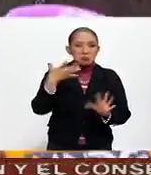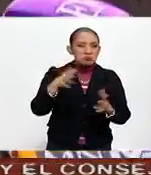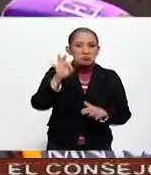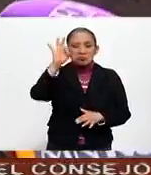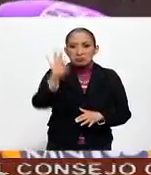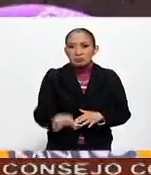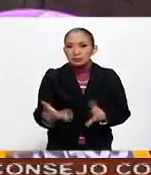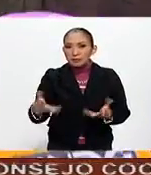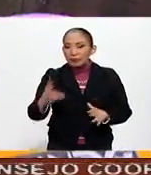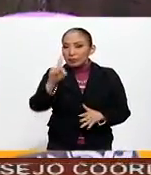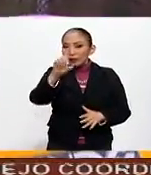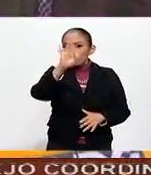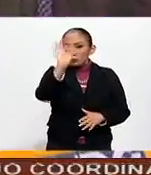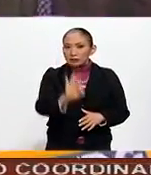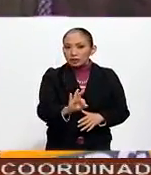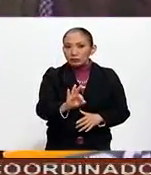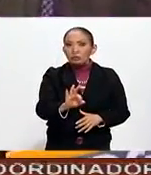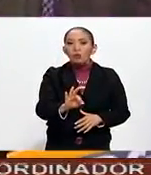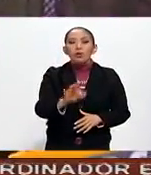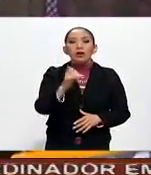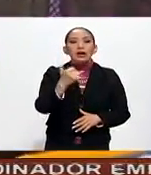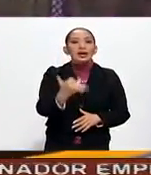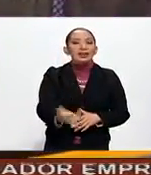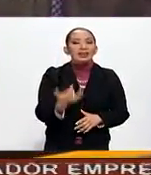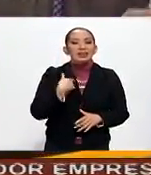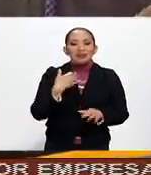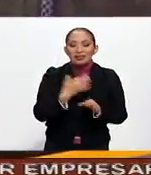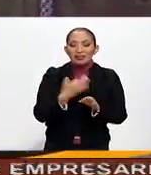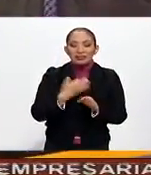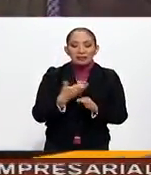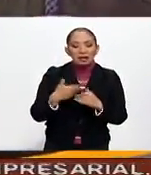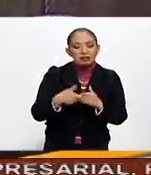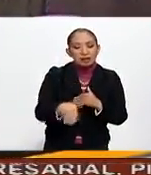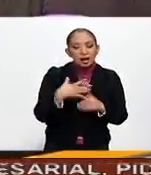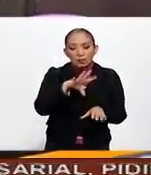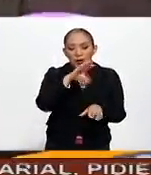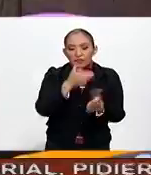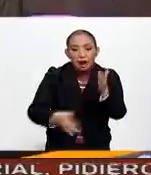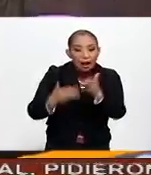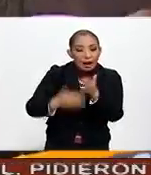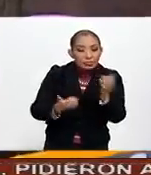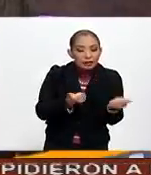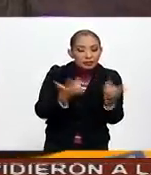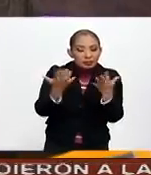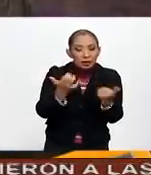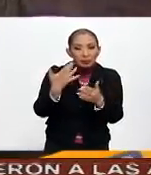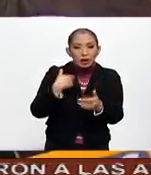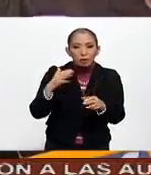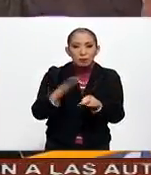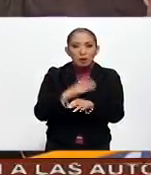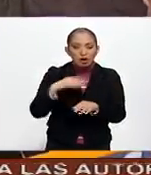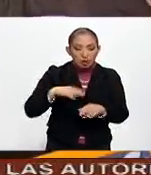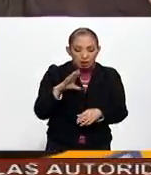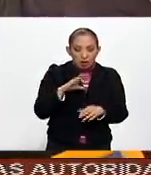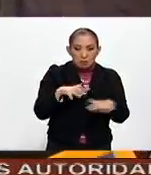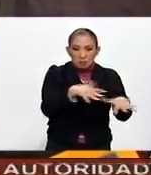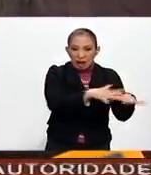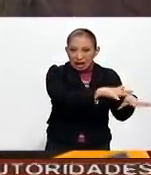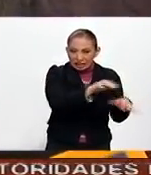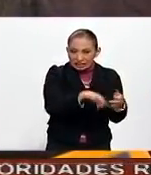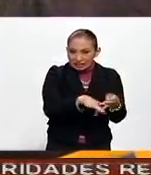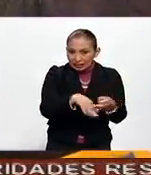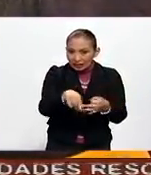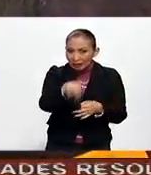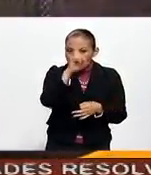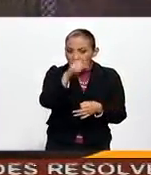porcentaje cercano al 30% y lo que estamos haciendo en estos días es complementar lo que llevaremos por avión a la costa con